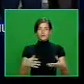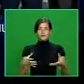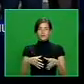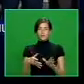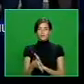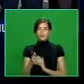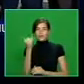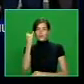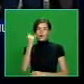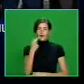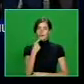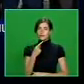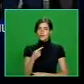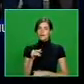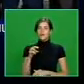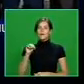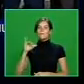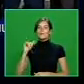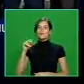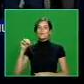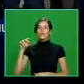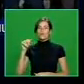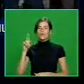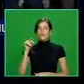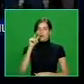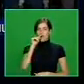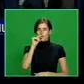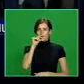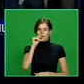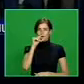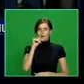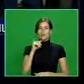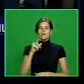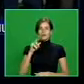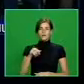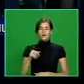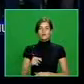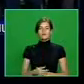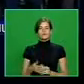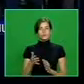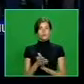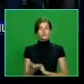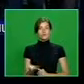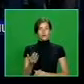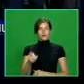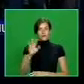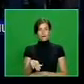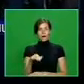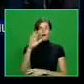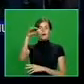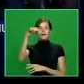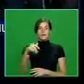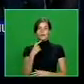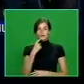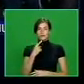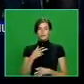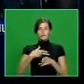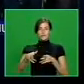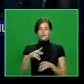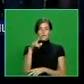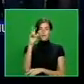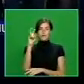las ideas que acaba de decir el mimu Alexander Vargas Gloria deportiva del basquetbol el próximo